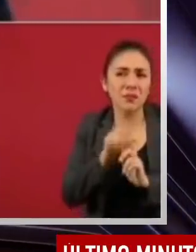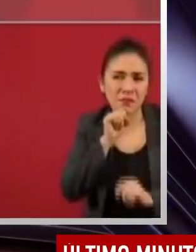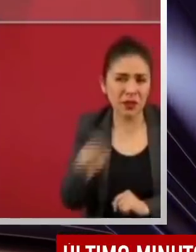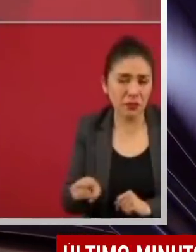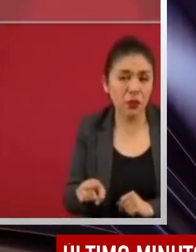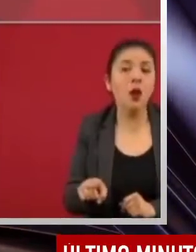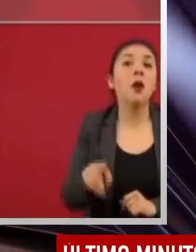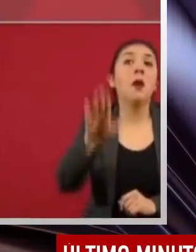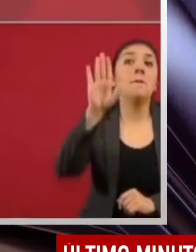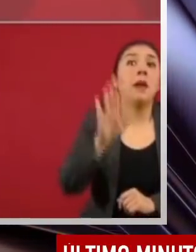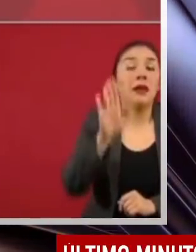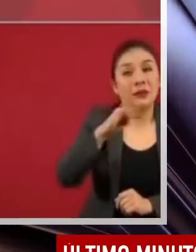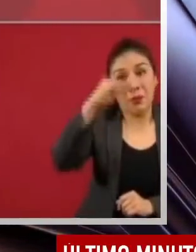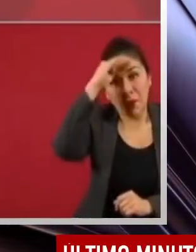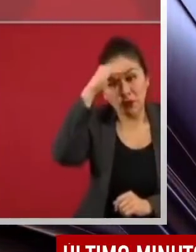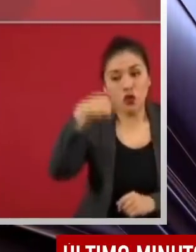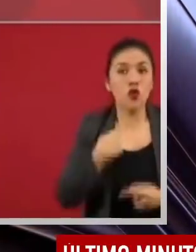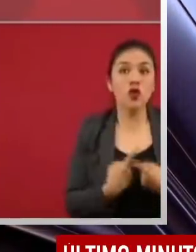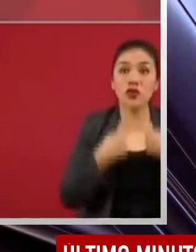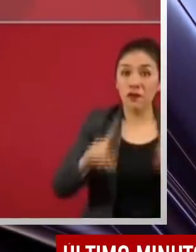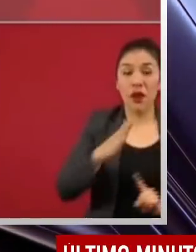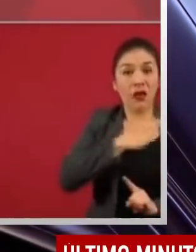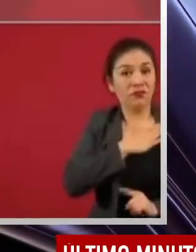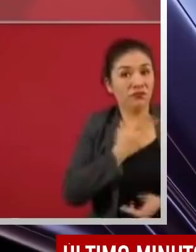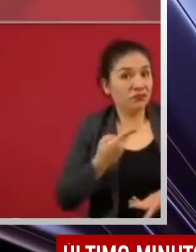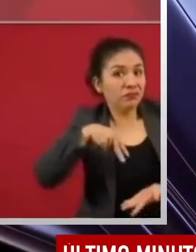simulando de que eran distintos